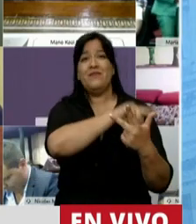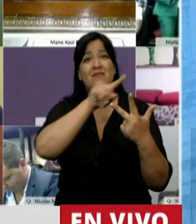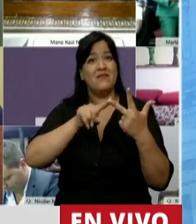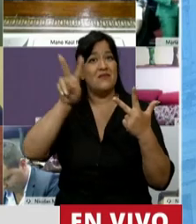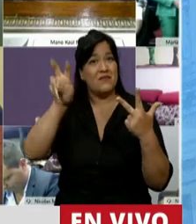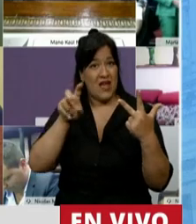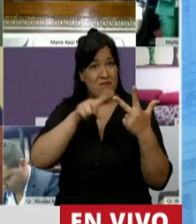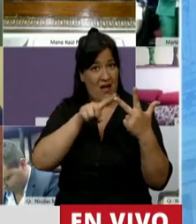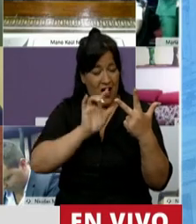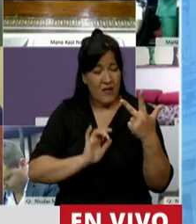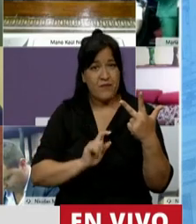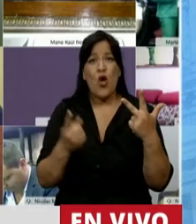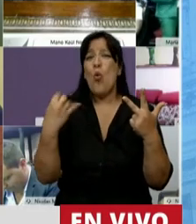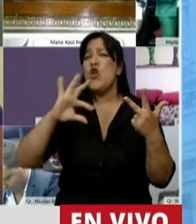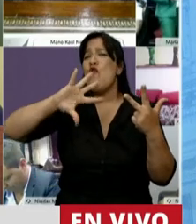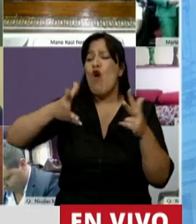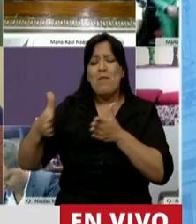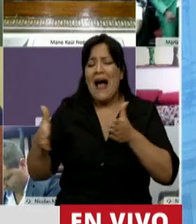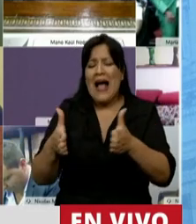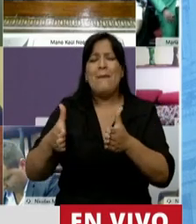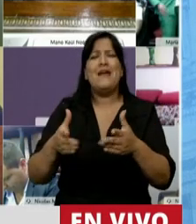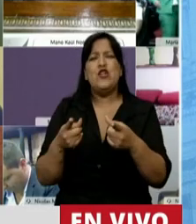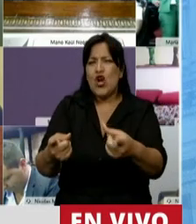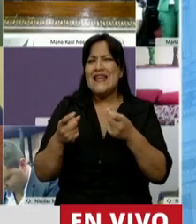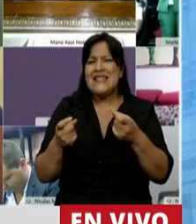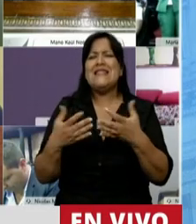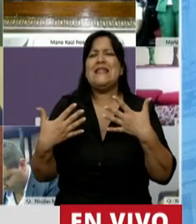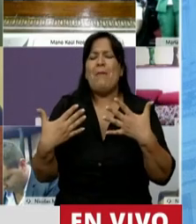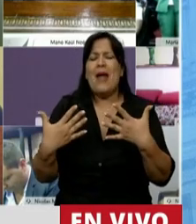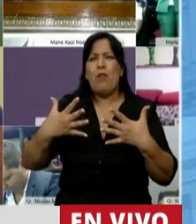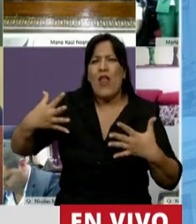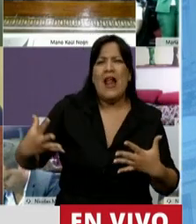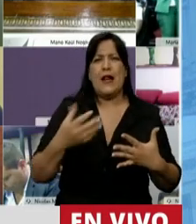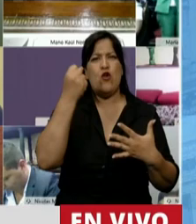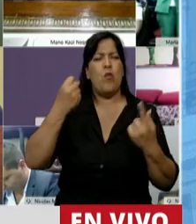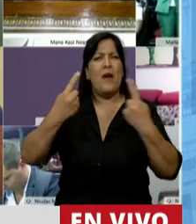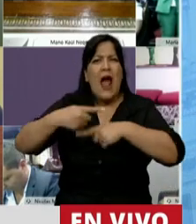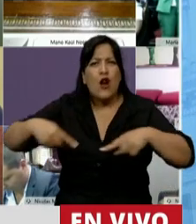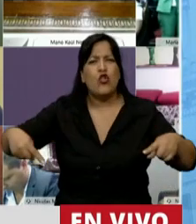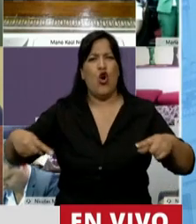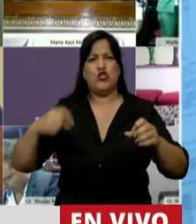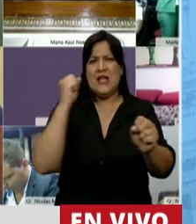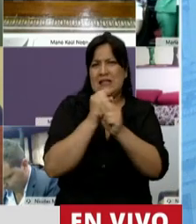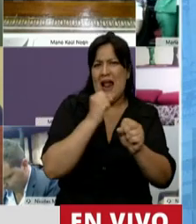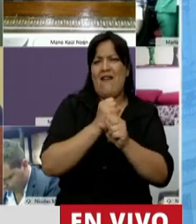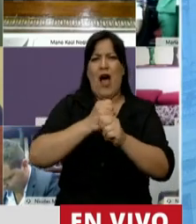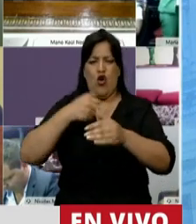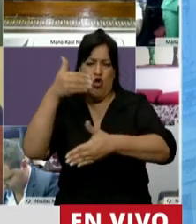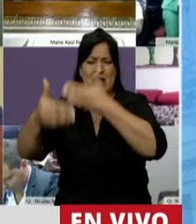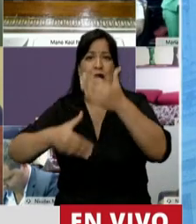tema, el único camino necesario para poder recuperar el empleo y el